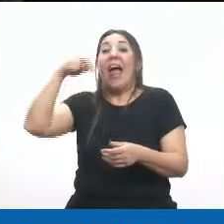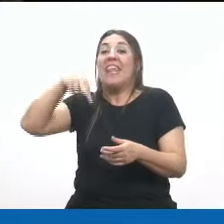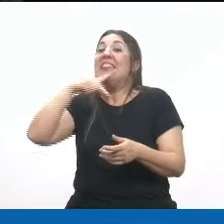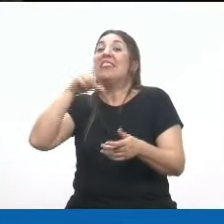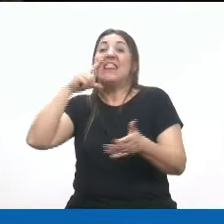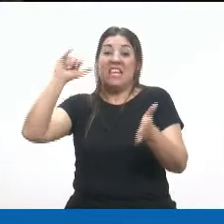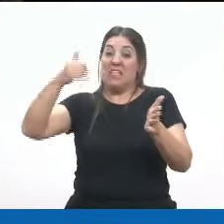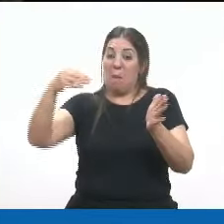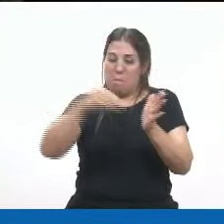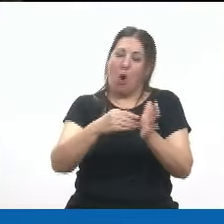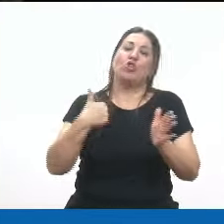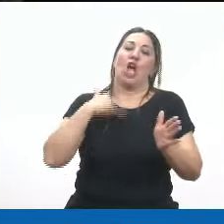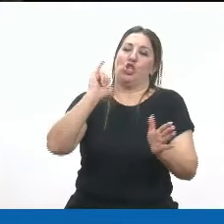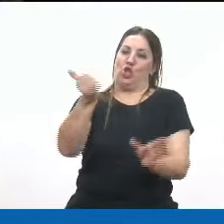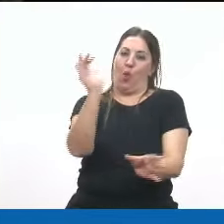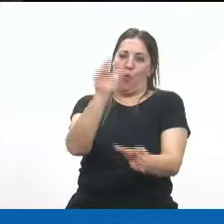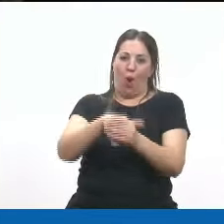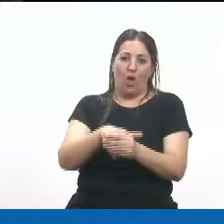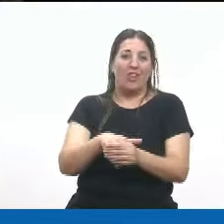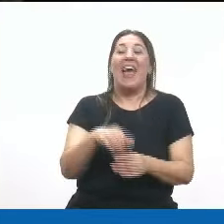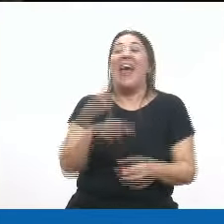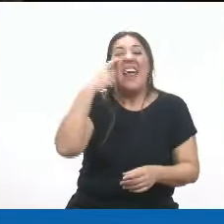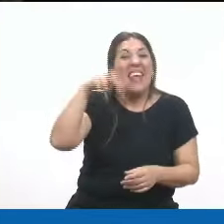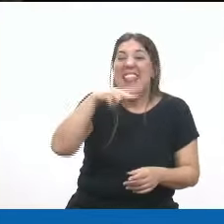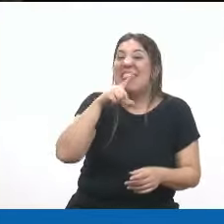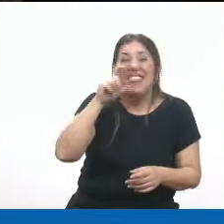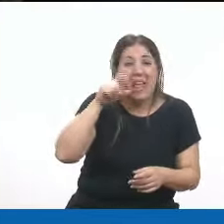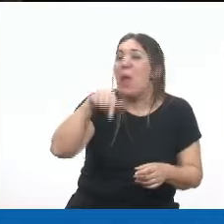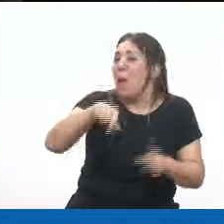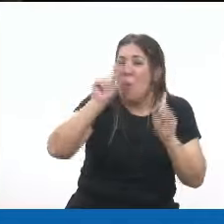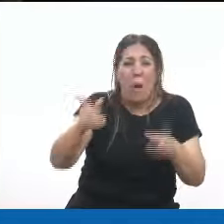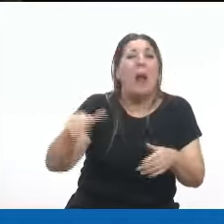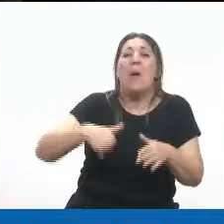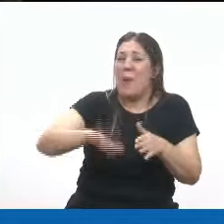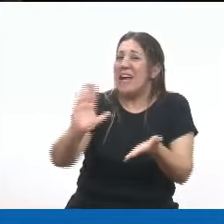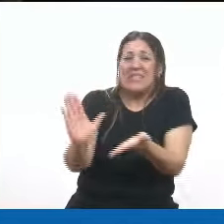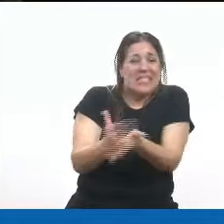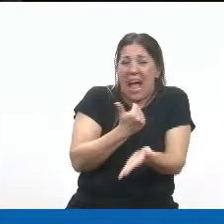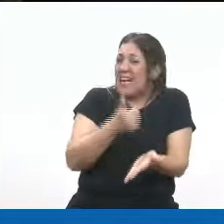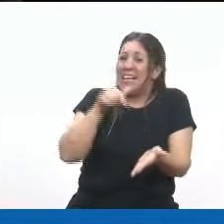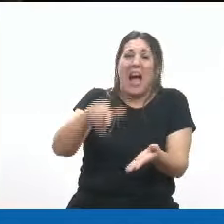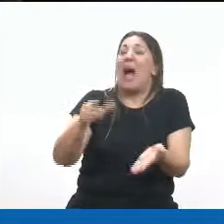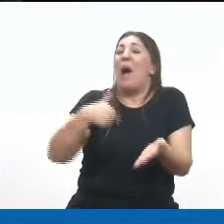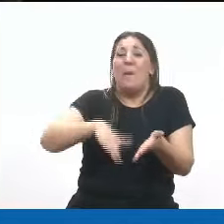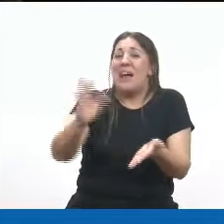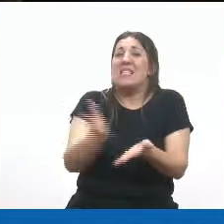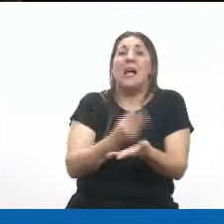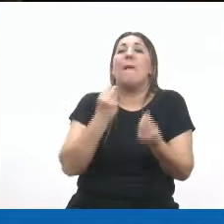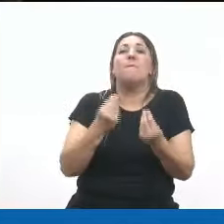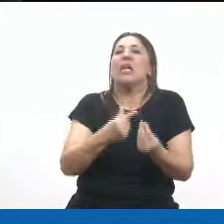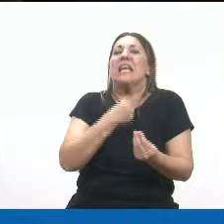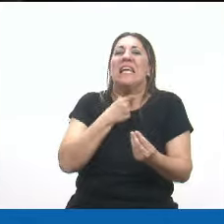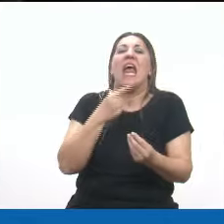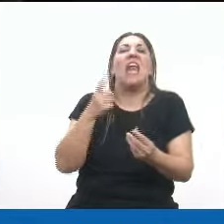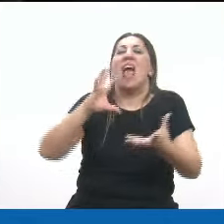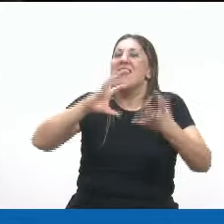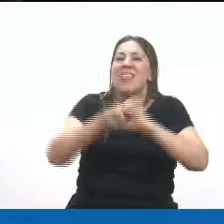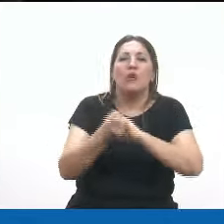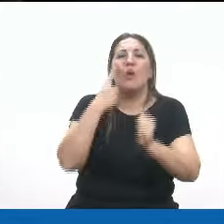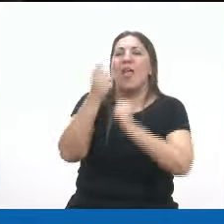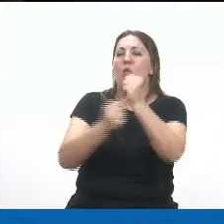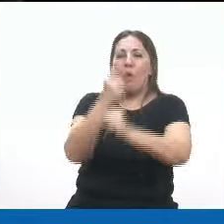inti muchacho el inti lo van a desarticular y lo están desarticulando porque están destruyendo la industria nacional y